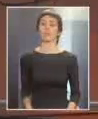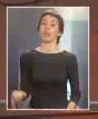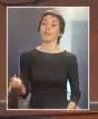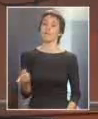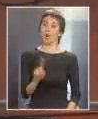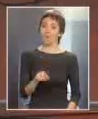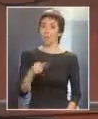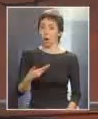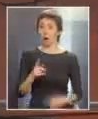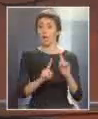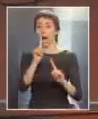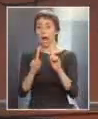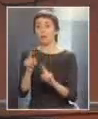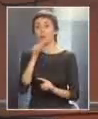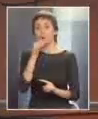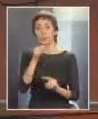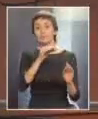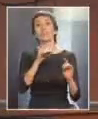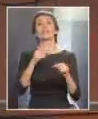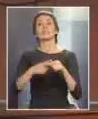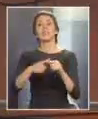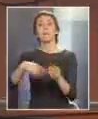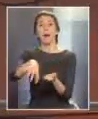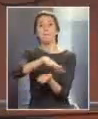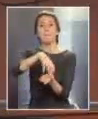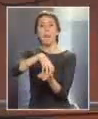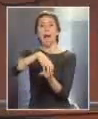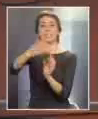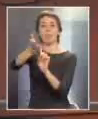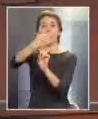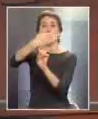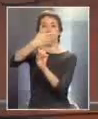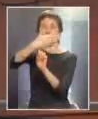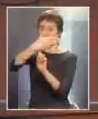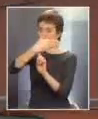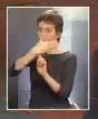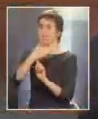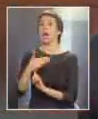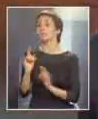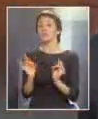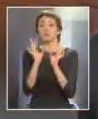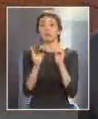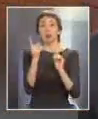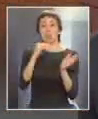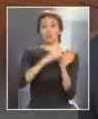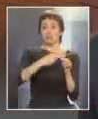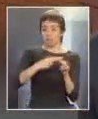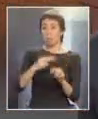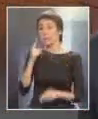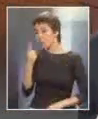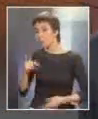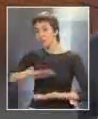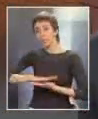Y volvemos ahora a lo que algunos ya están llamando espontáneamente la Plaza de la Bandera. Queremos saber más detalles de esta ceremonia en la que el presidente Piñera